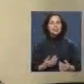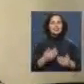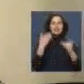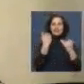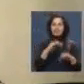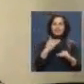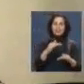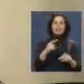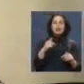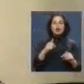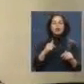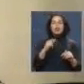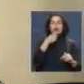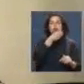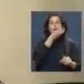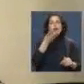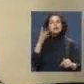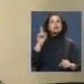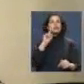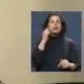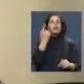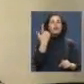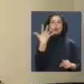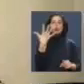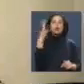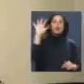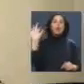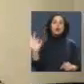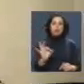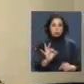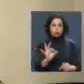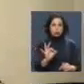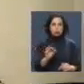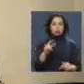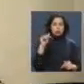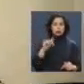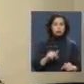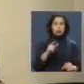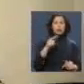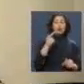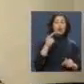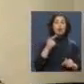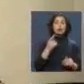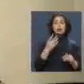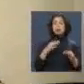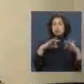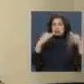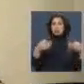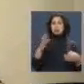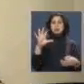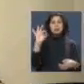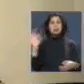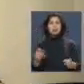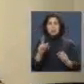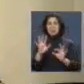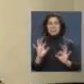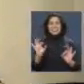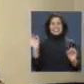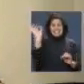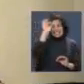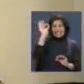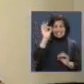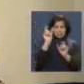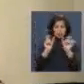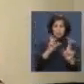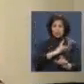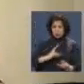Finalmente, el quórum que hoy día tiene es un 50%. Si tuviéramos un quórum en Chile de 50%, ninguno de los parlamentarios y parlamentarias que estamos aquí